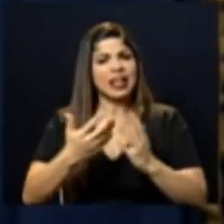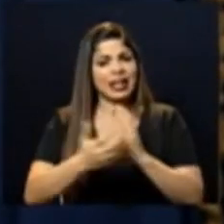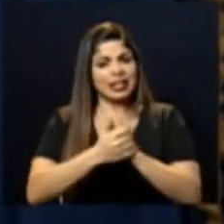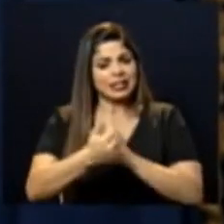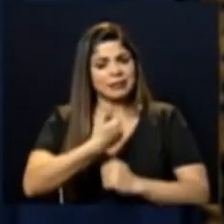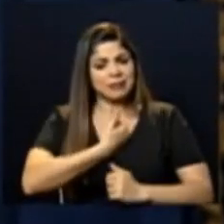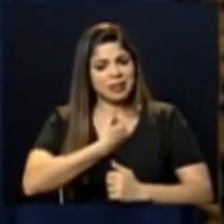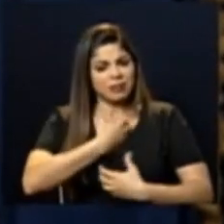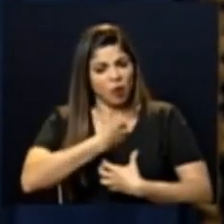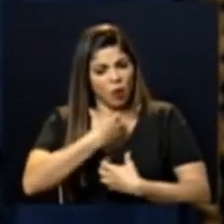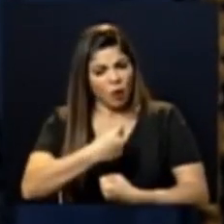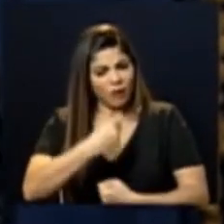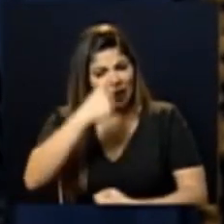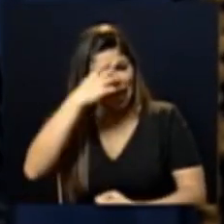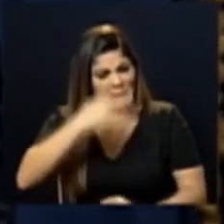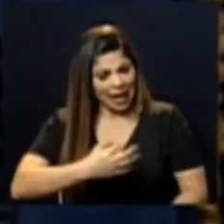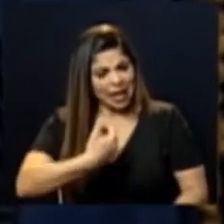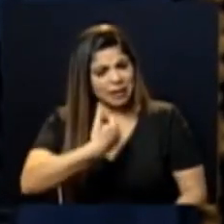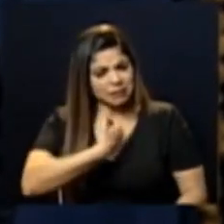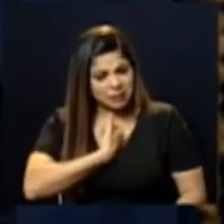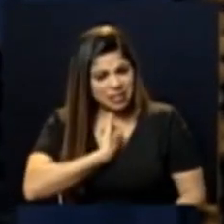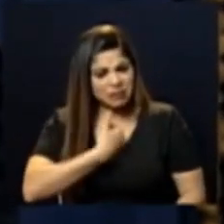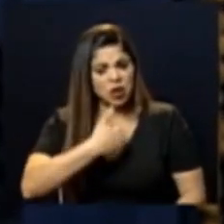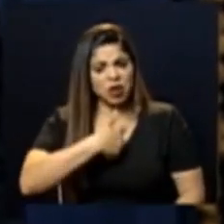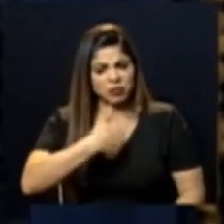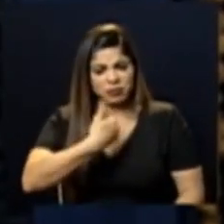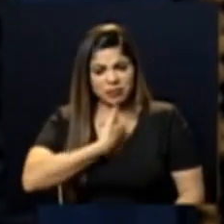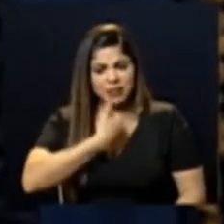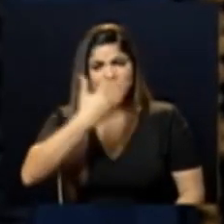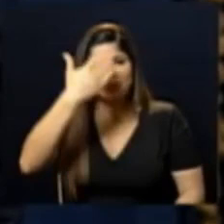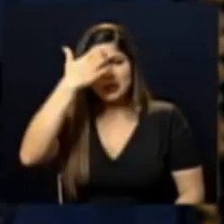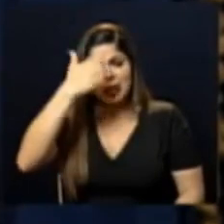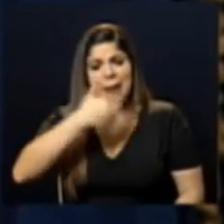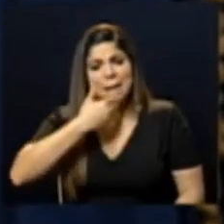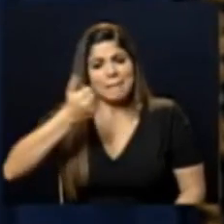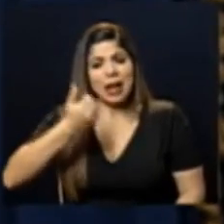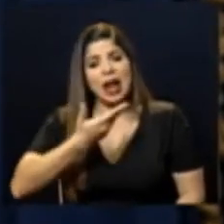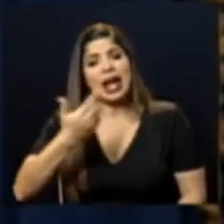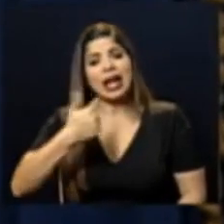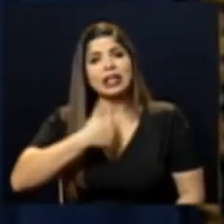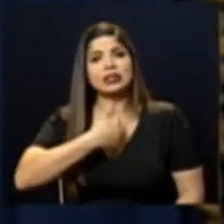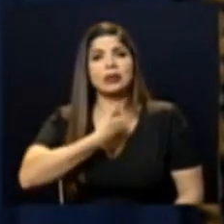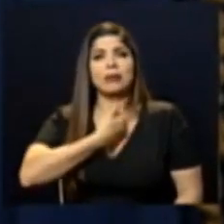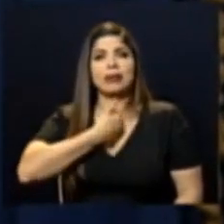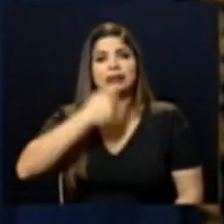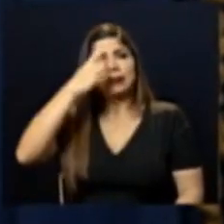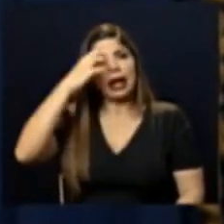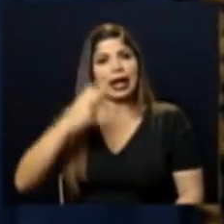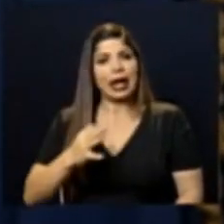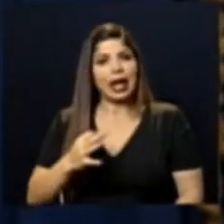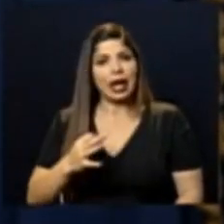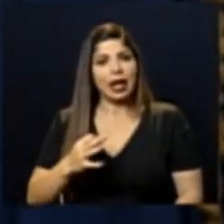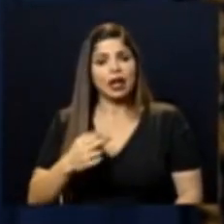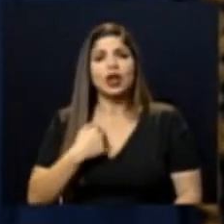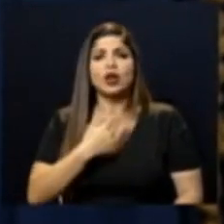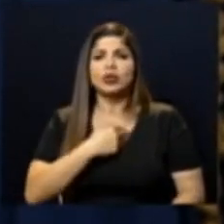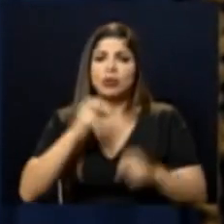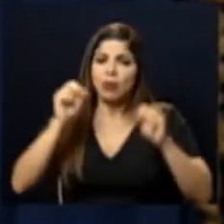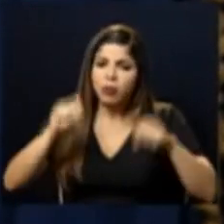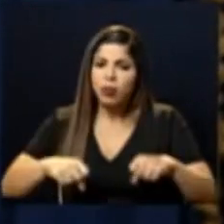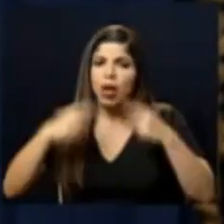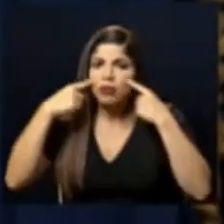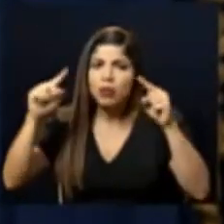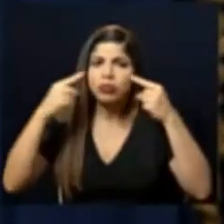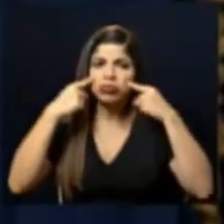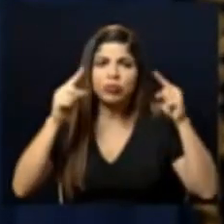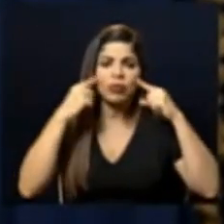mismos, de saber que somos mejores de lo que a veces nos pensamos y de que sí podemos lograr las